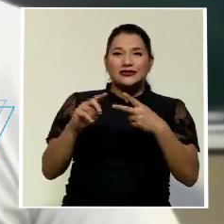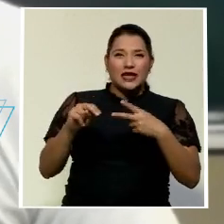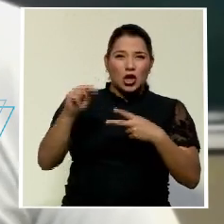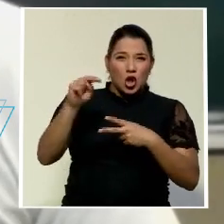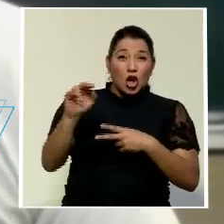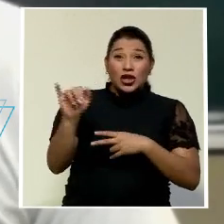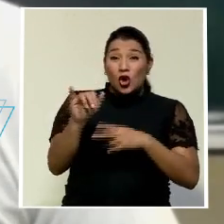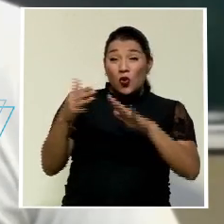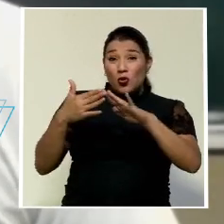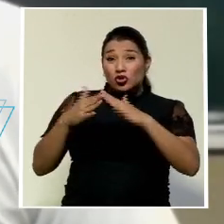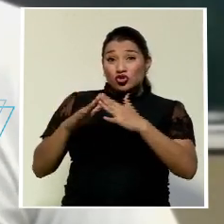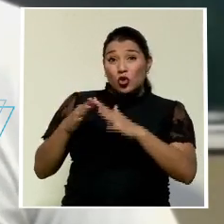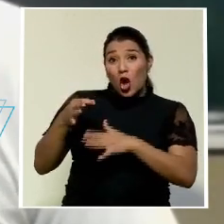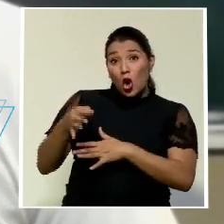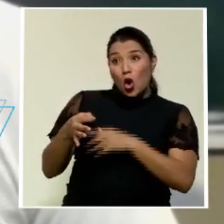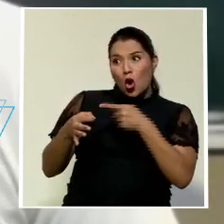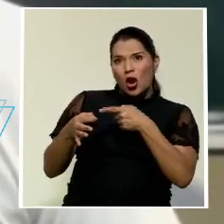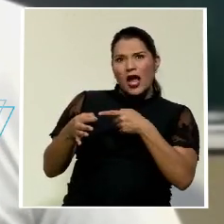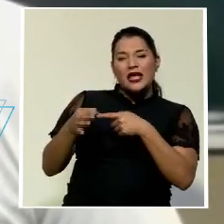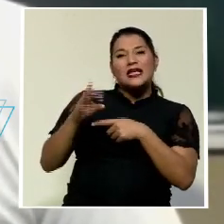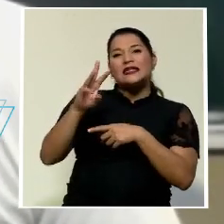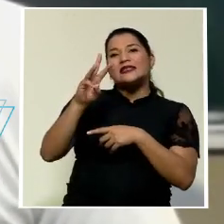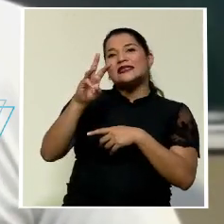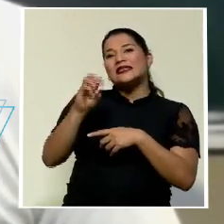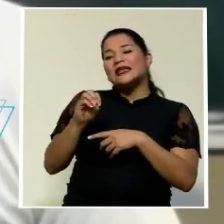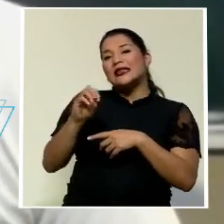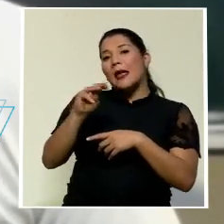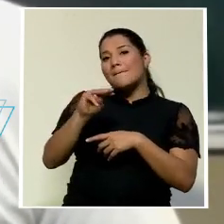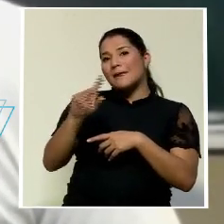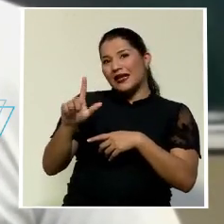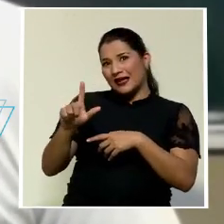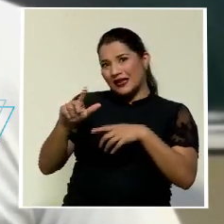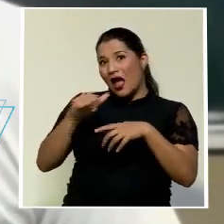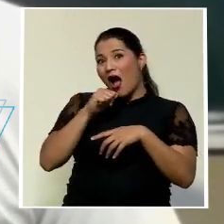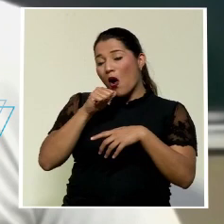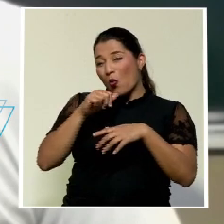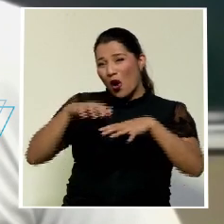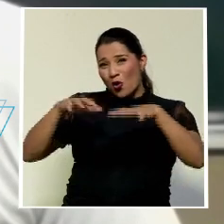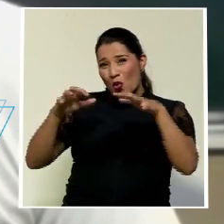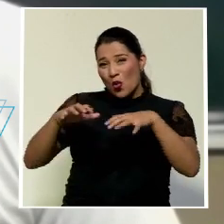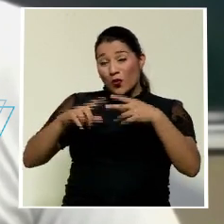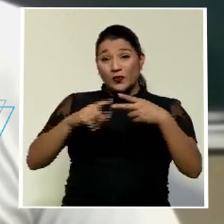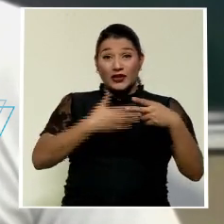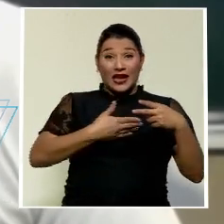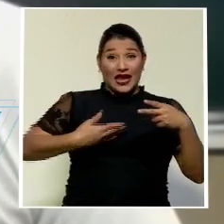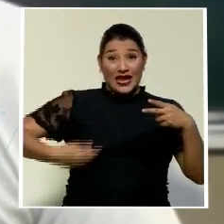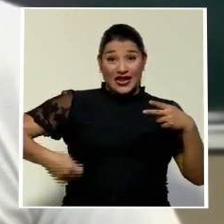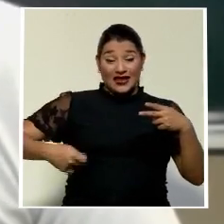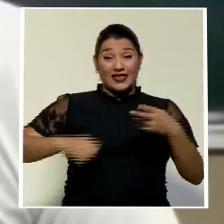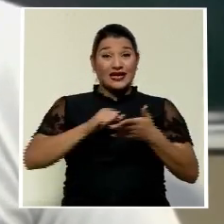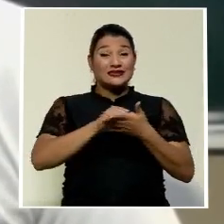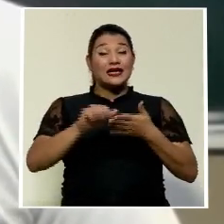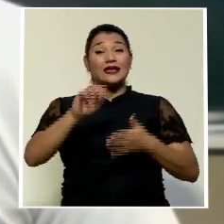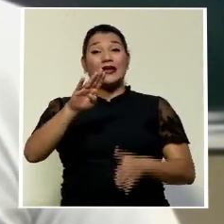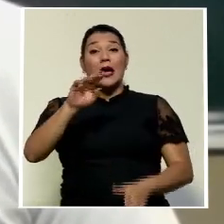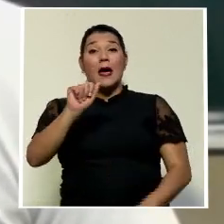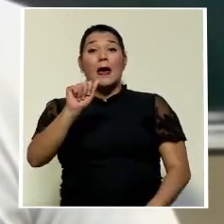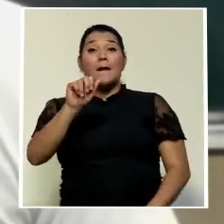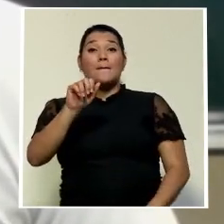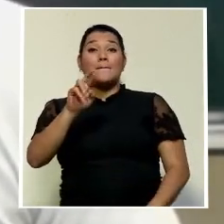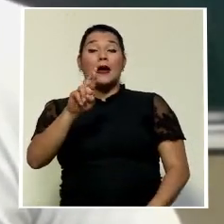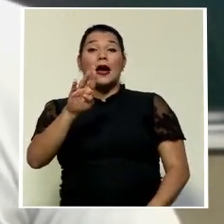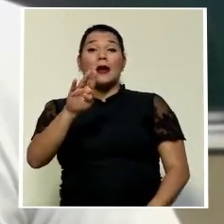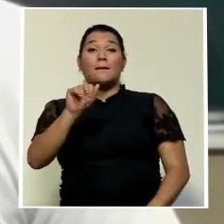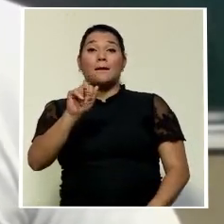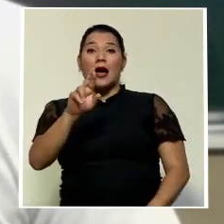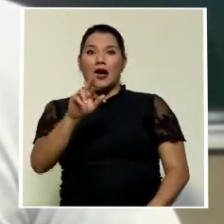Colón tuvimos acumulados de 60 milímetros. En el caso de Heredia, en nuestra estación de Santa Bárbara registró hasta 25 milímetros,